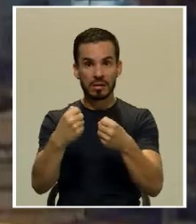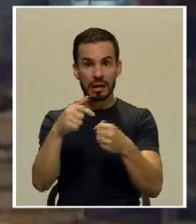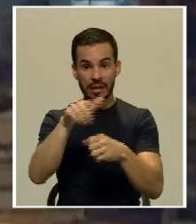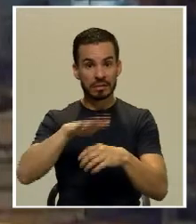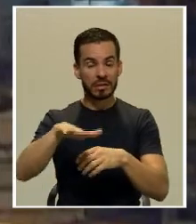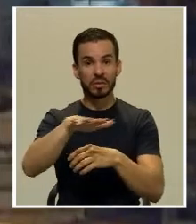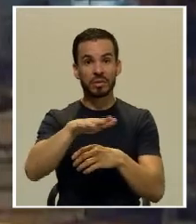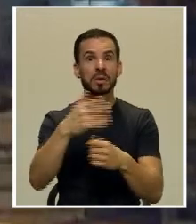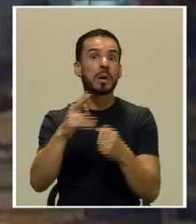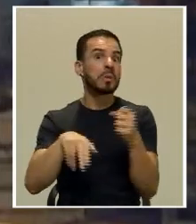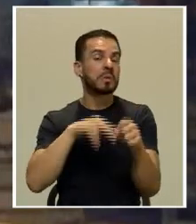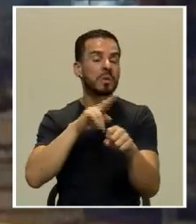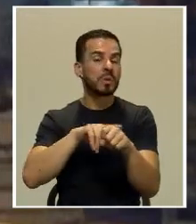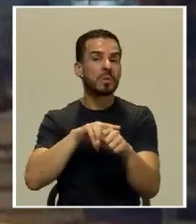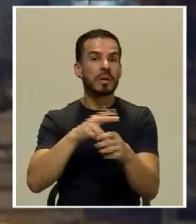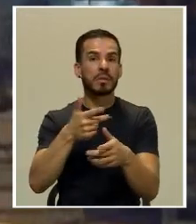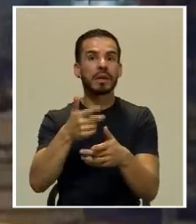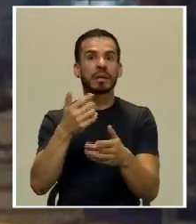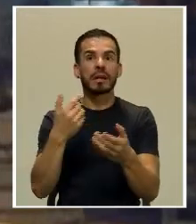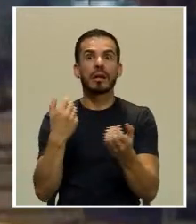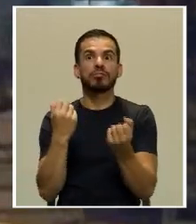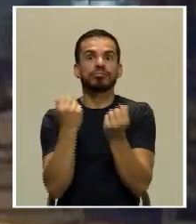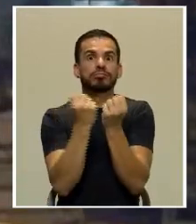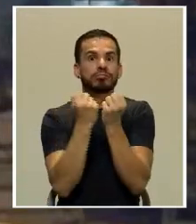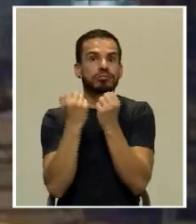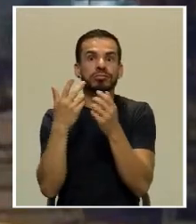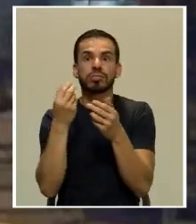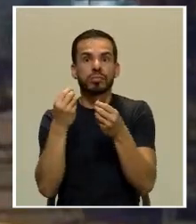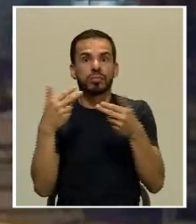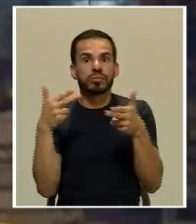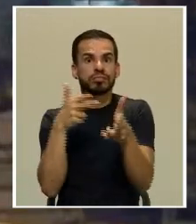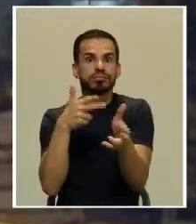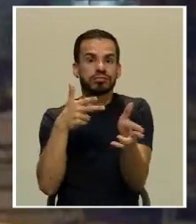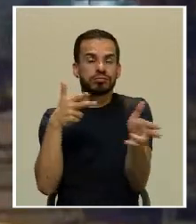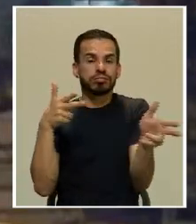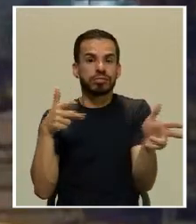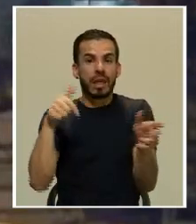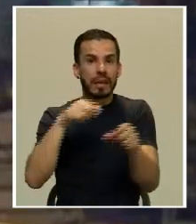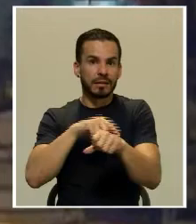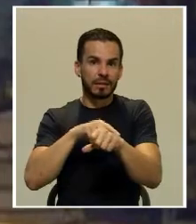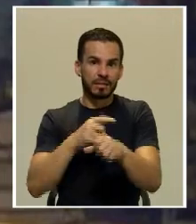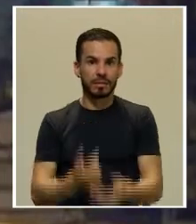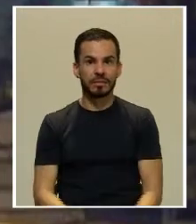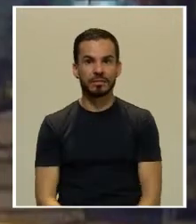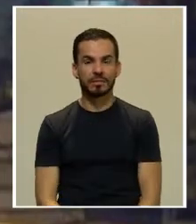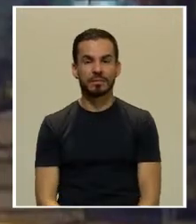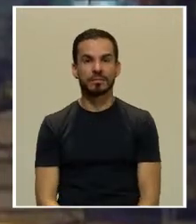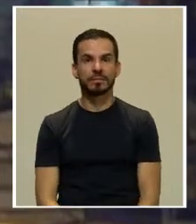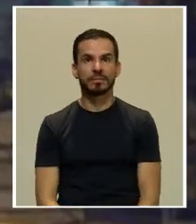esa zona que habitualmente está colmada de carros a esta hora.